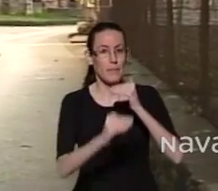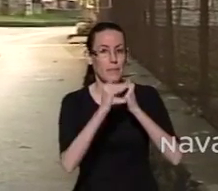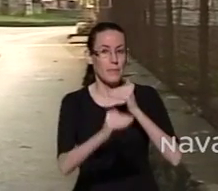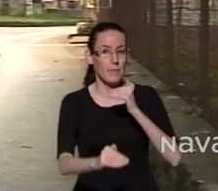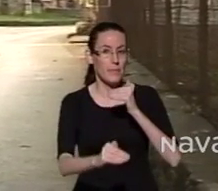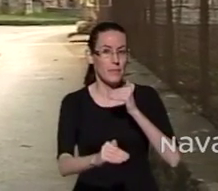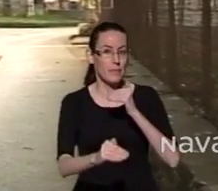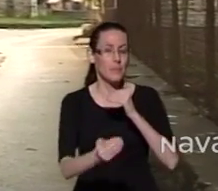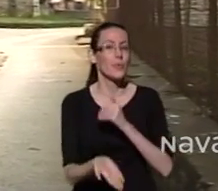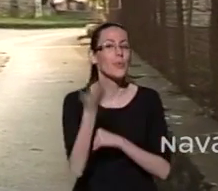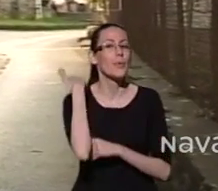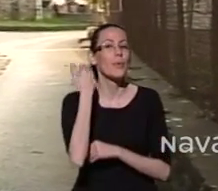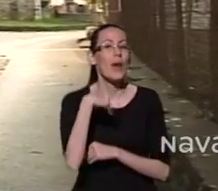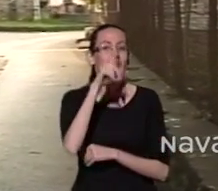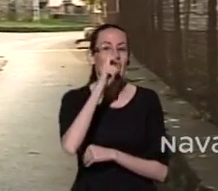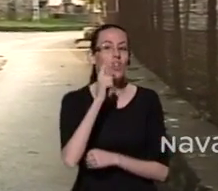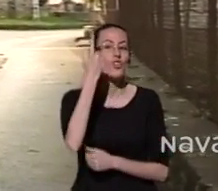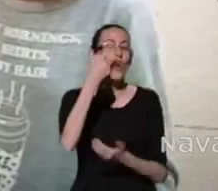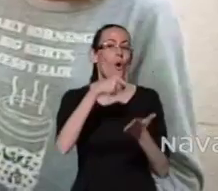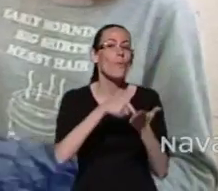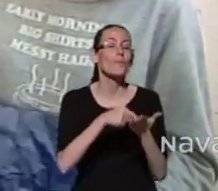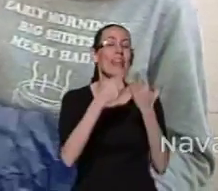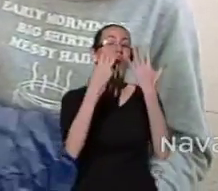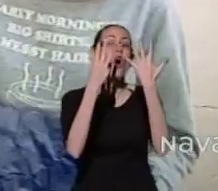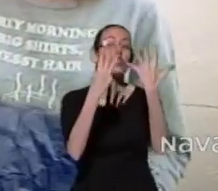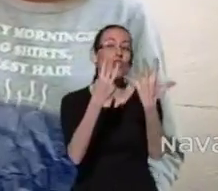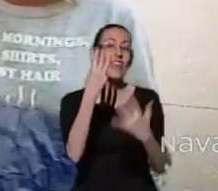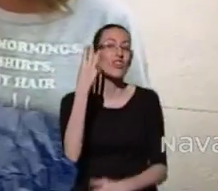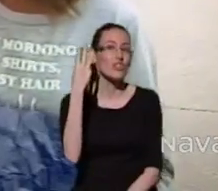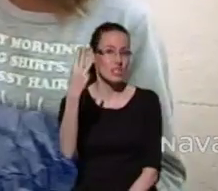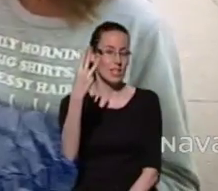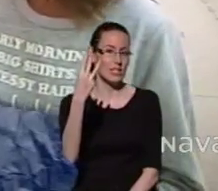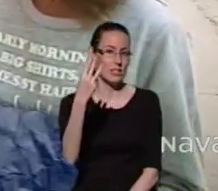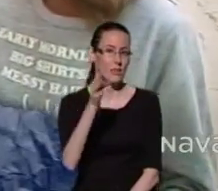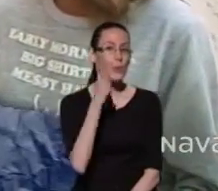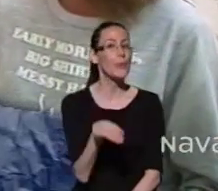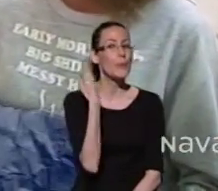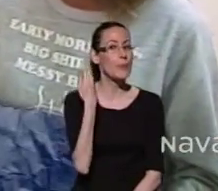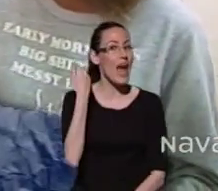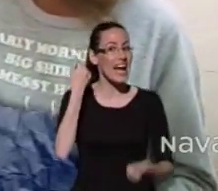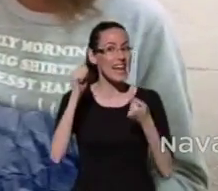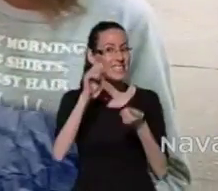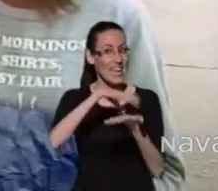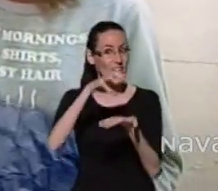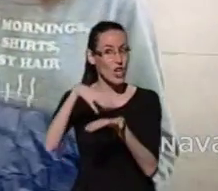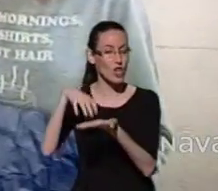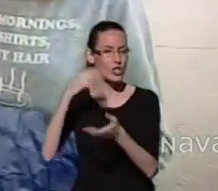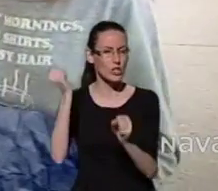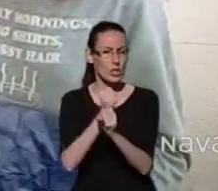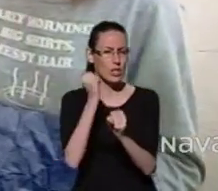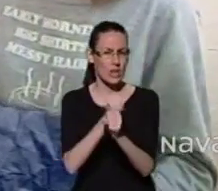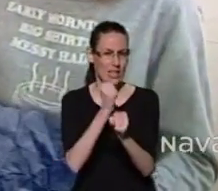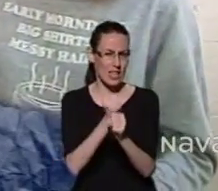apuesta de hachas fue en 1803. Eso viene de los caseríos, el trabajo de los caseríos que se